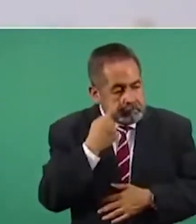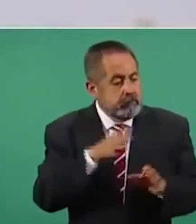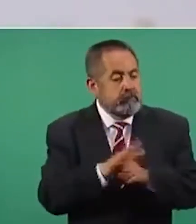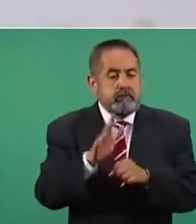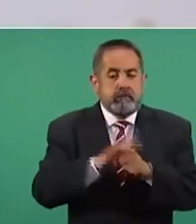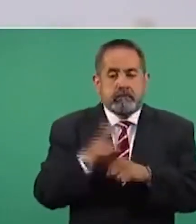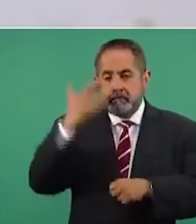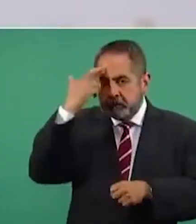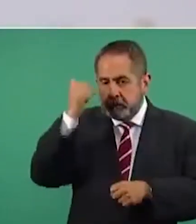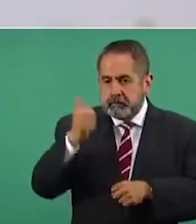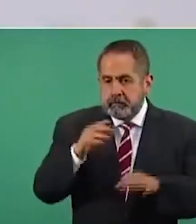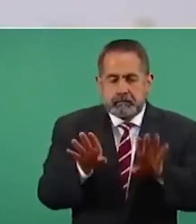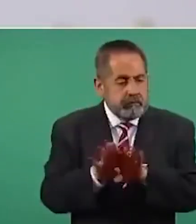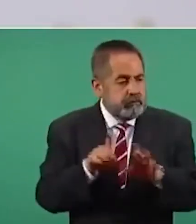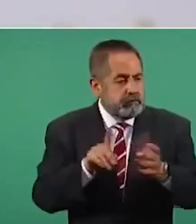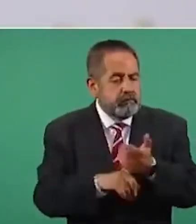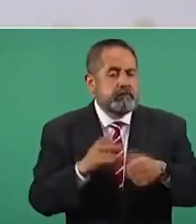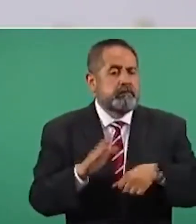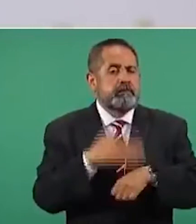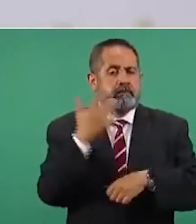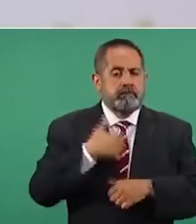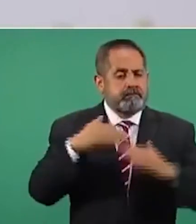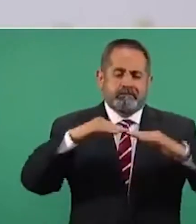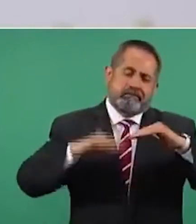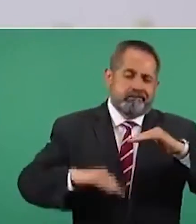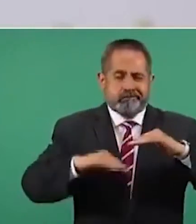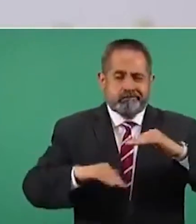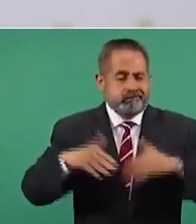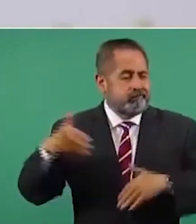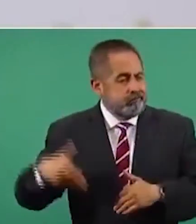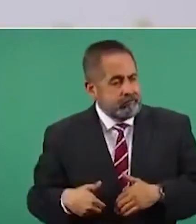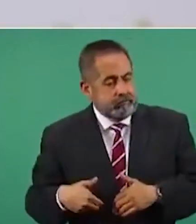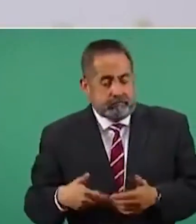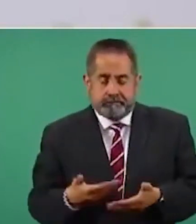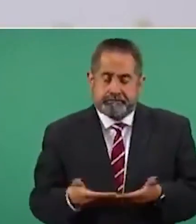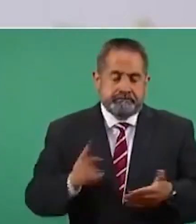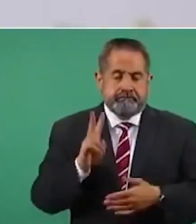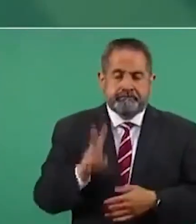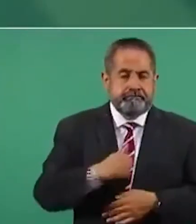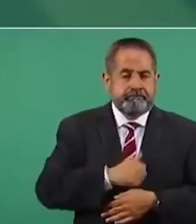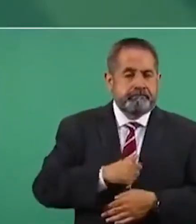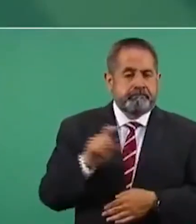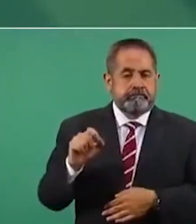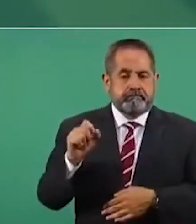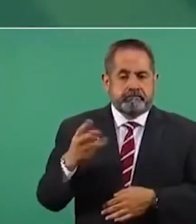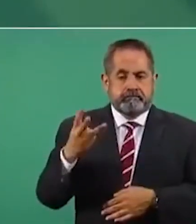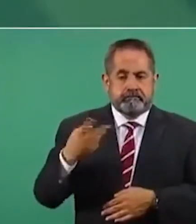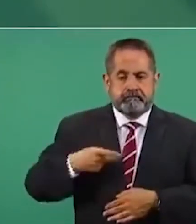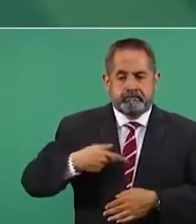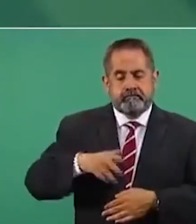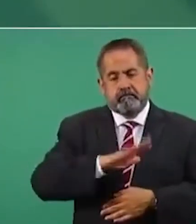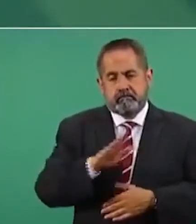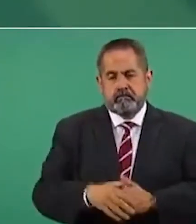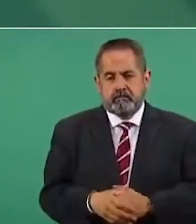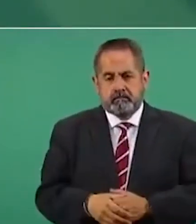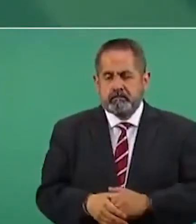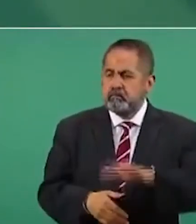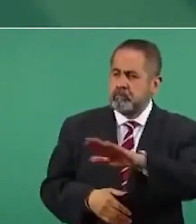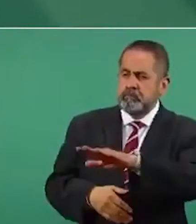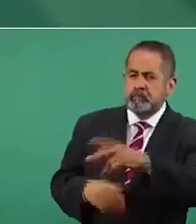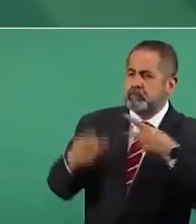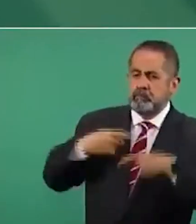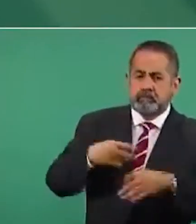una empresa internacional con certificado tanto en metro como en asuntos estructurales para que haga un peritaje técnico y podamos llegar a las